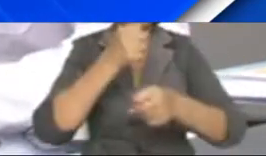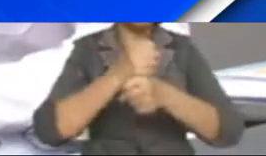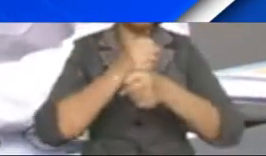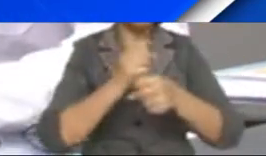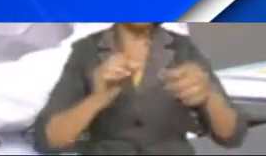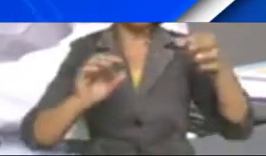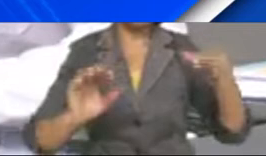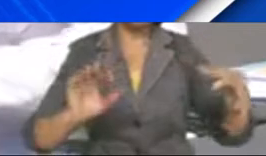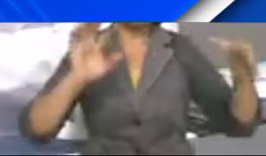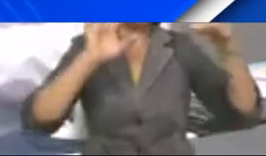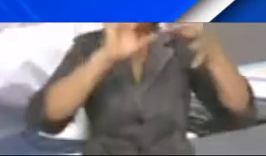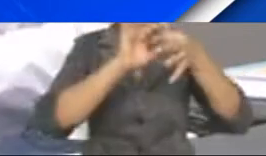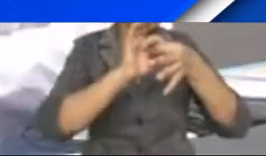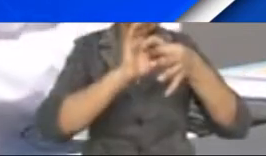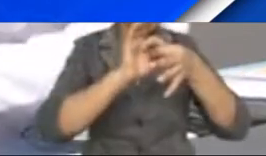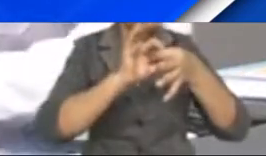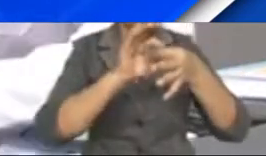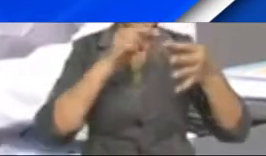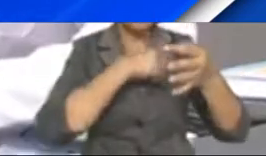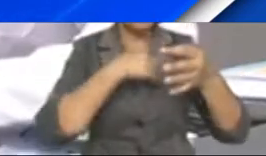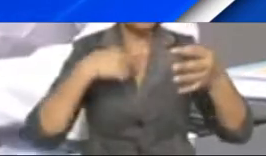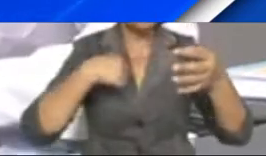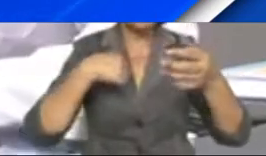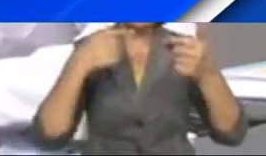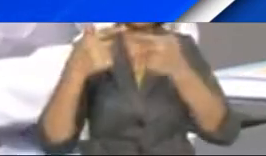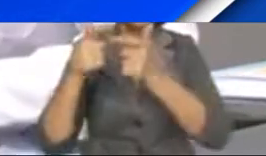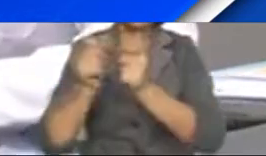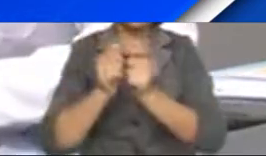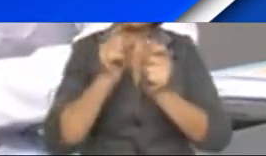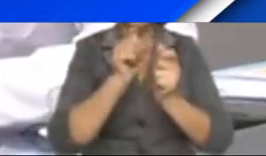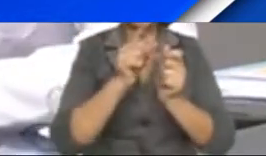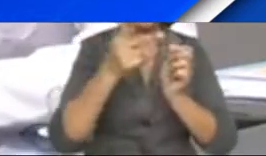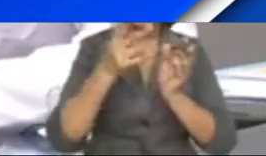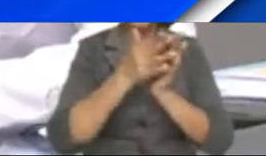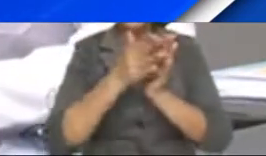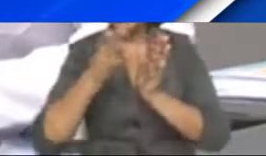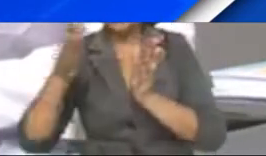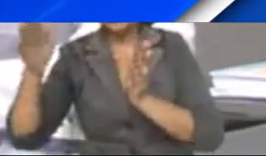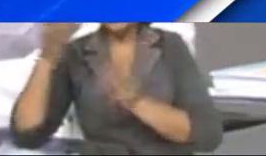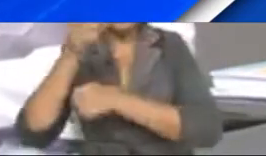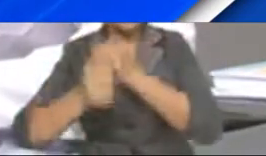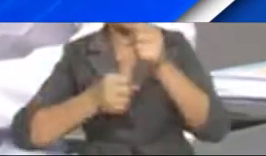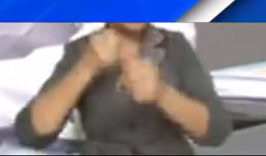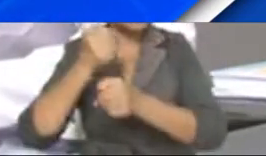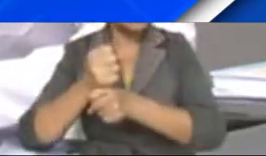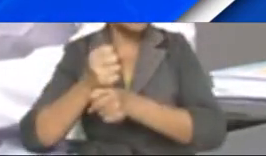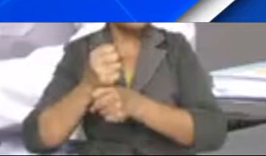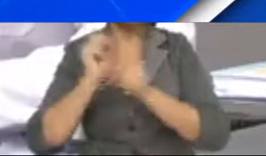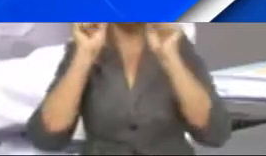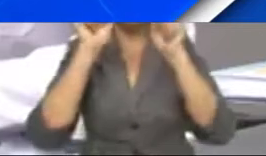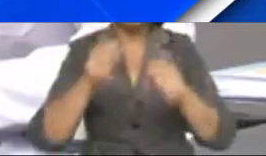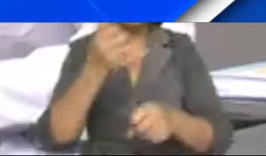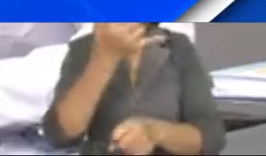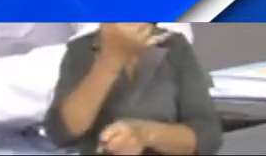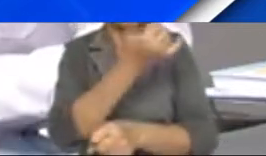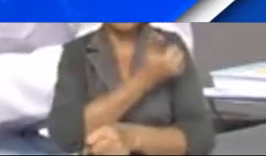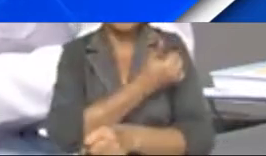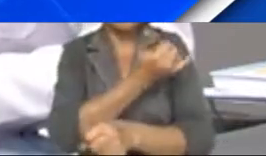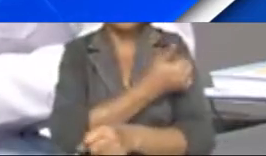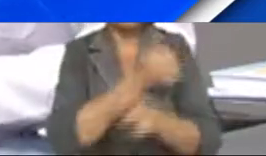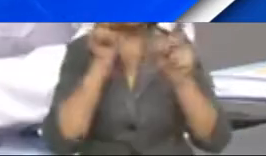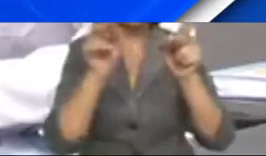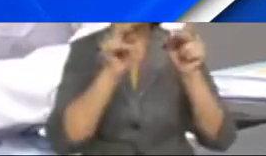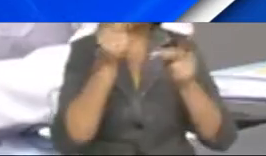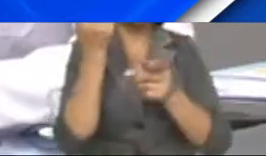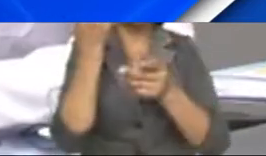Adicionalmente, si bien es cierto, estamos haciendo la vacunación del grupo de 18 años a más, nosotros también estamos completando la vacuna de aquellos que